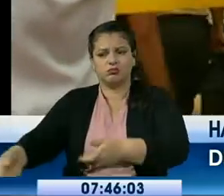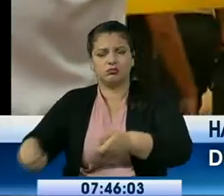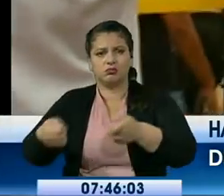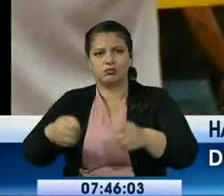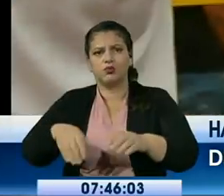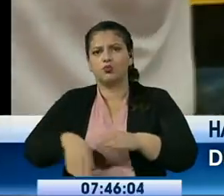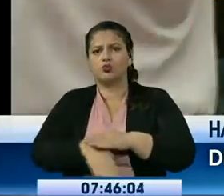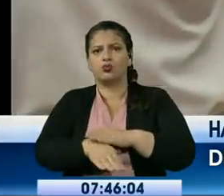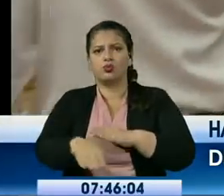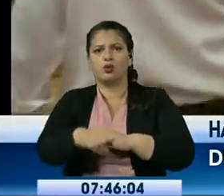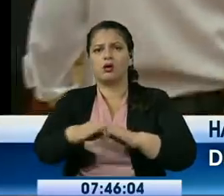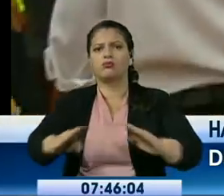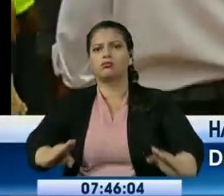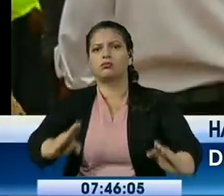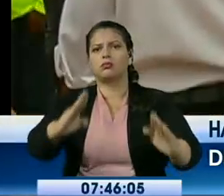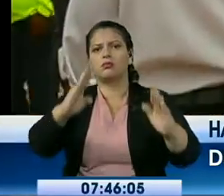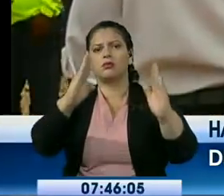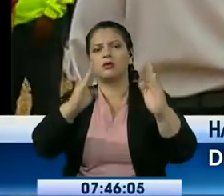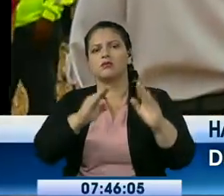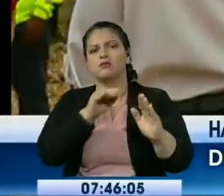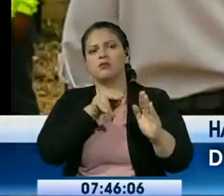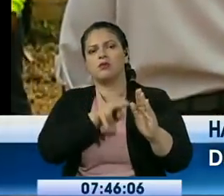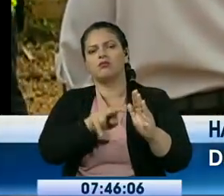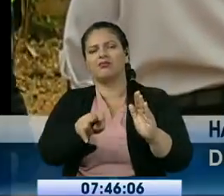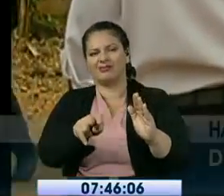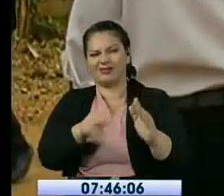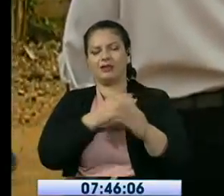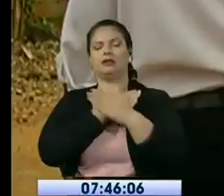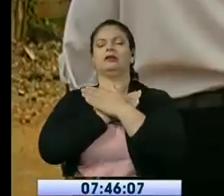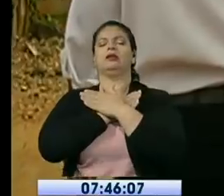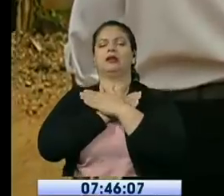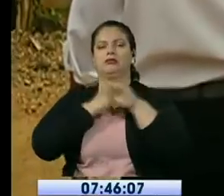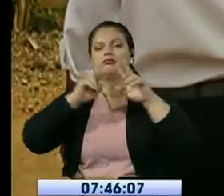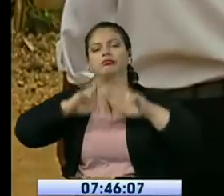deceso, informó Ítalo Ruiz.